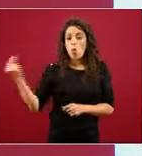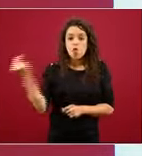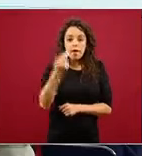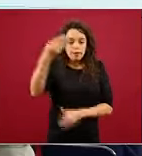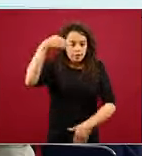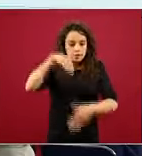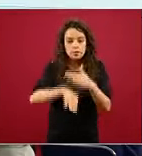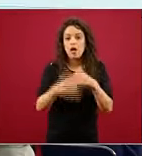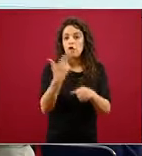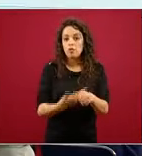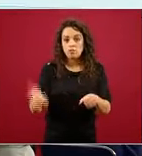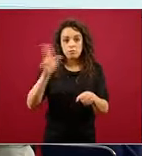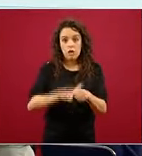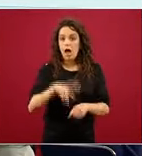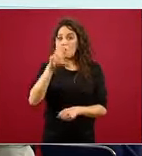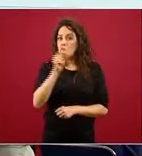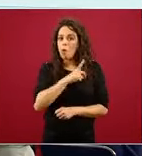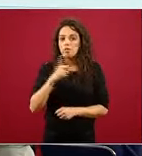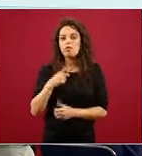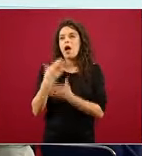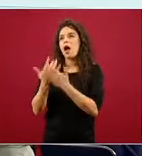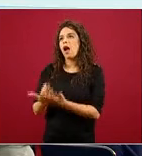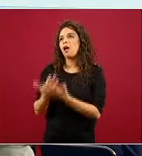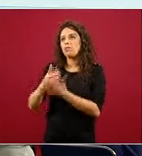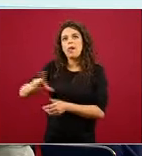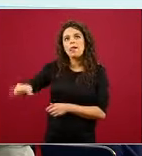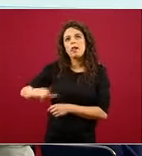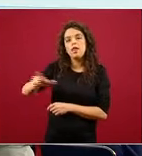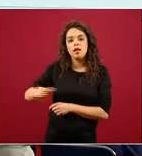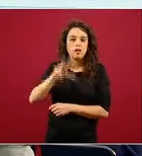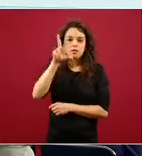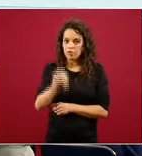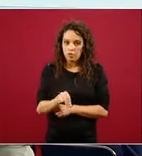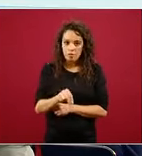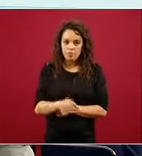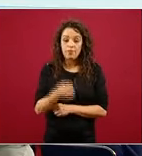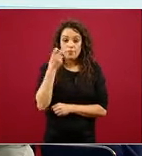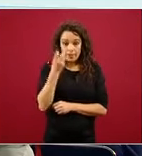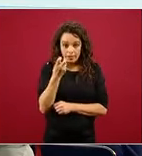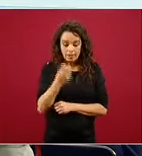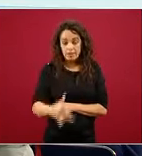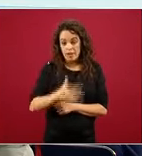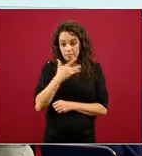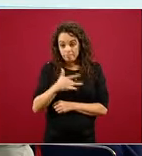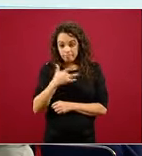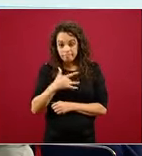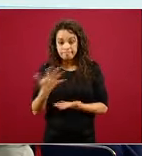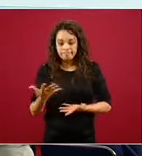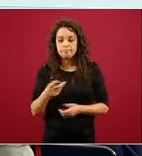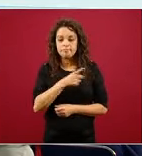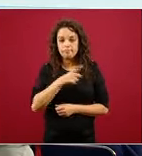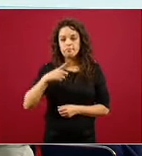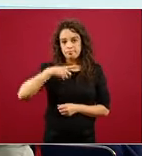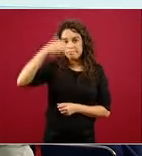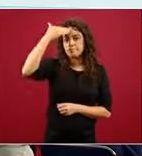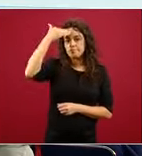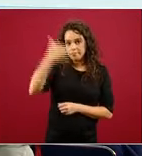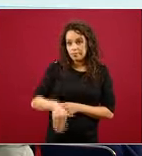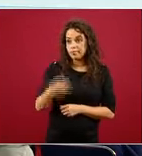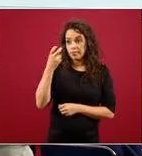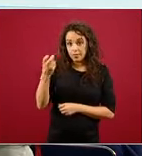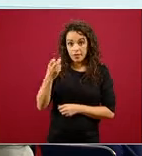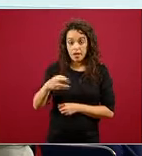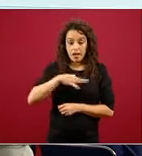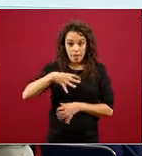esperar. Entonces es muy importante volver a recordar esta sintomatología, volver a tener presente que esta epidemia aún no